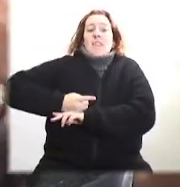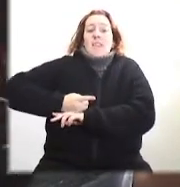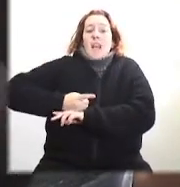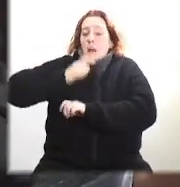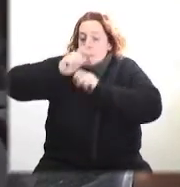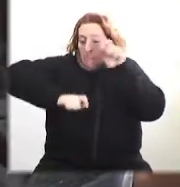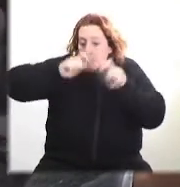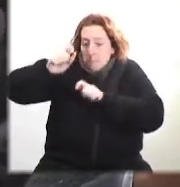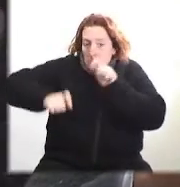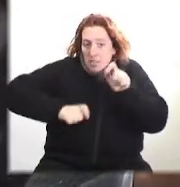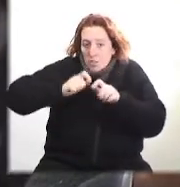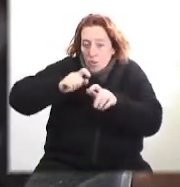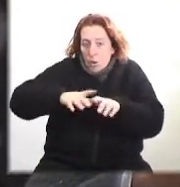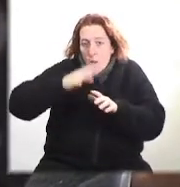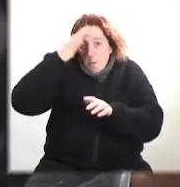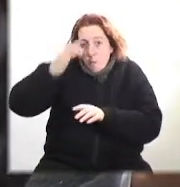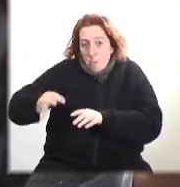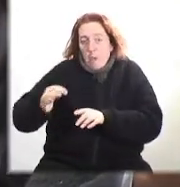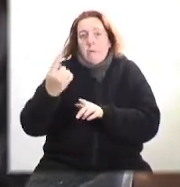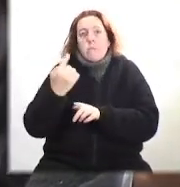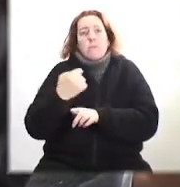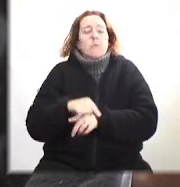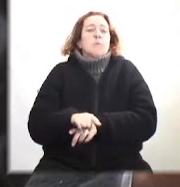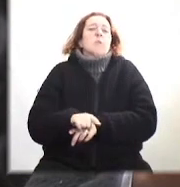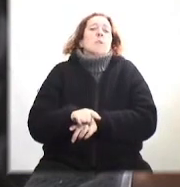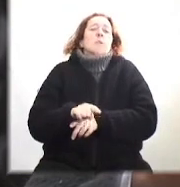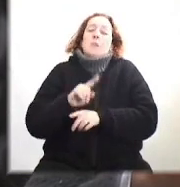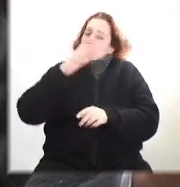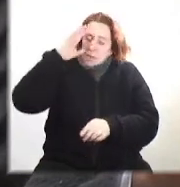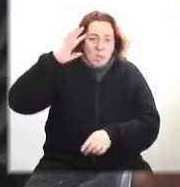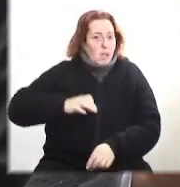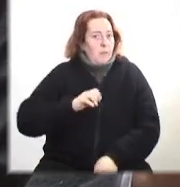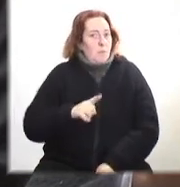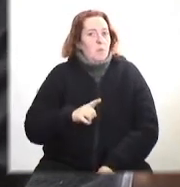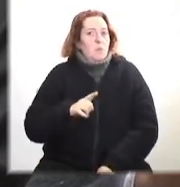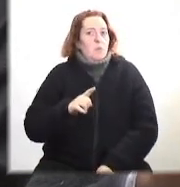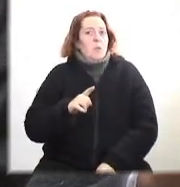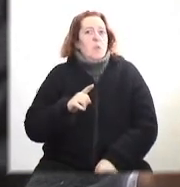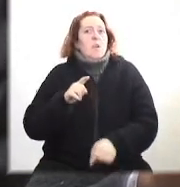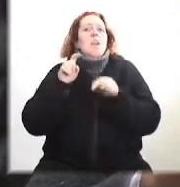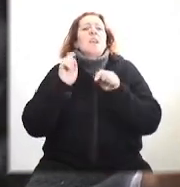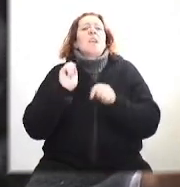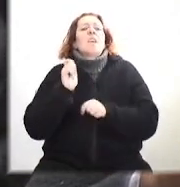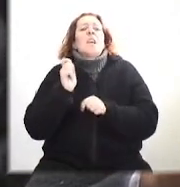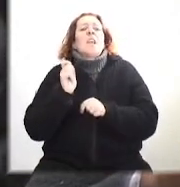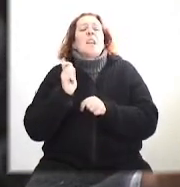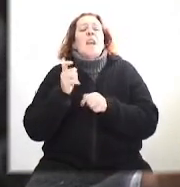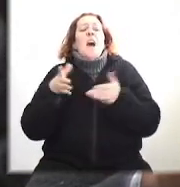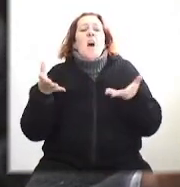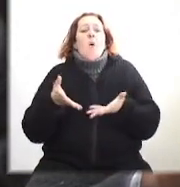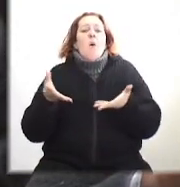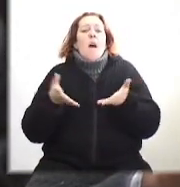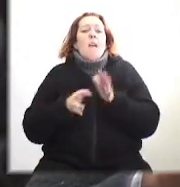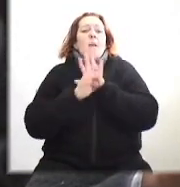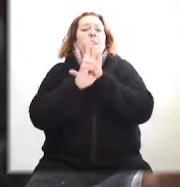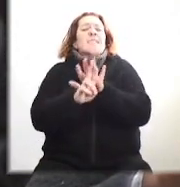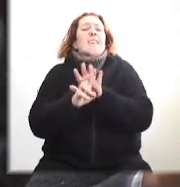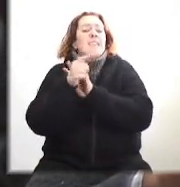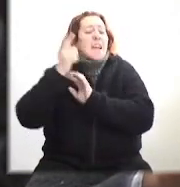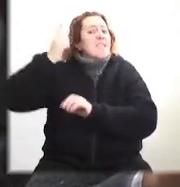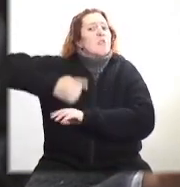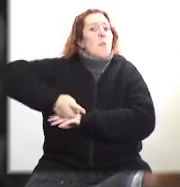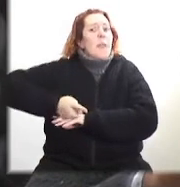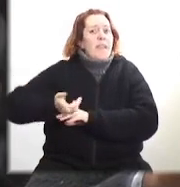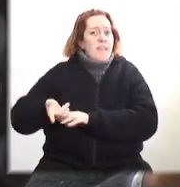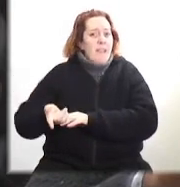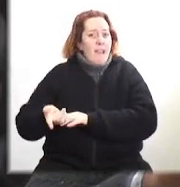soberanía particular de los pueblos ha sido delegada en los representantes de esta Asamblea General. No